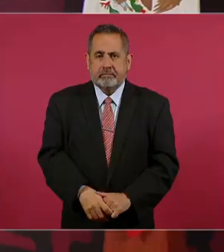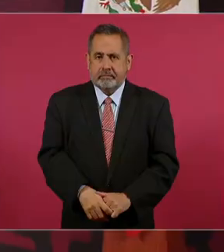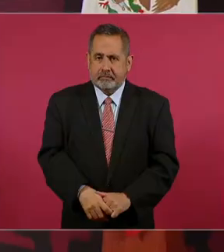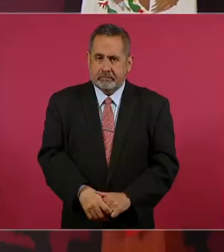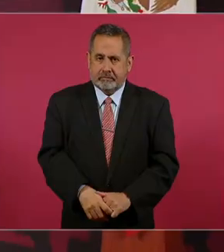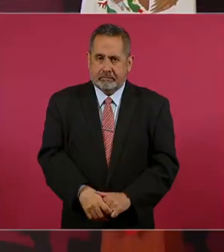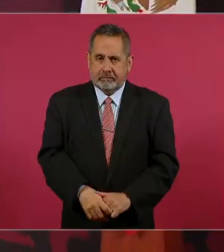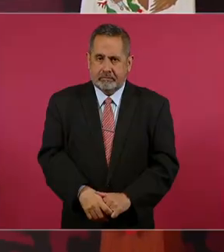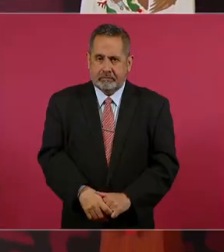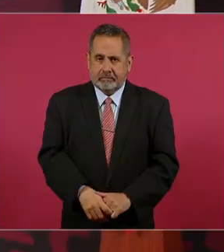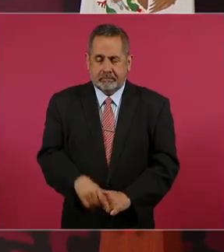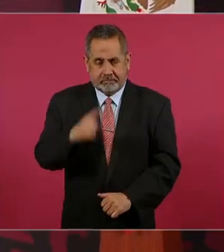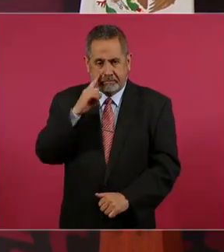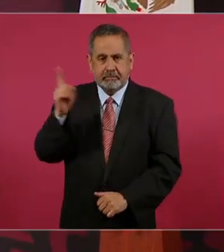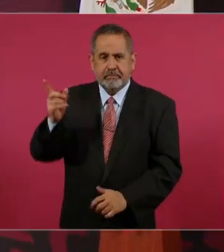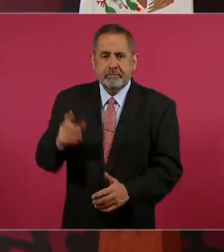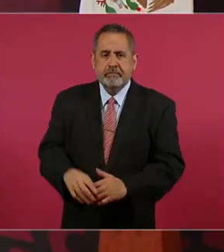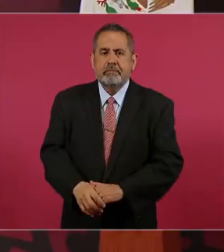Ahí está, mire.